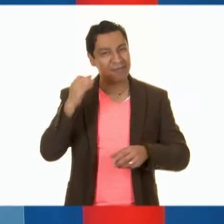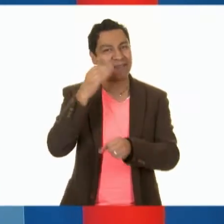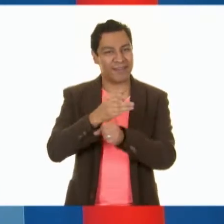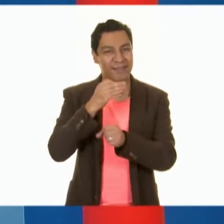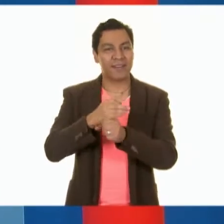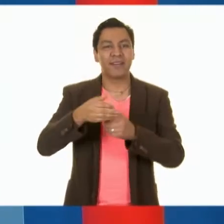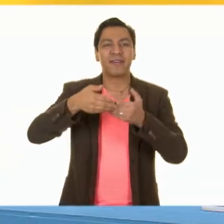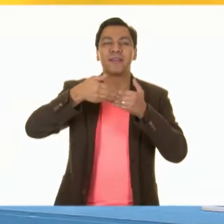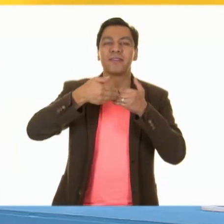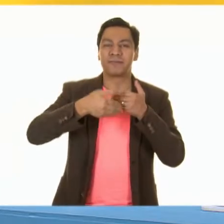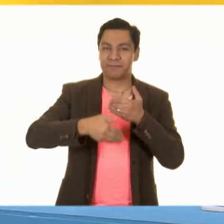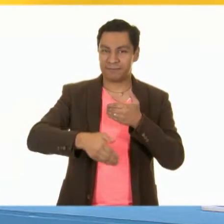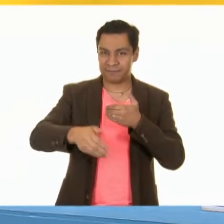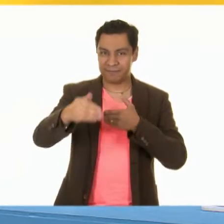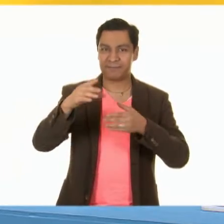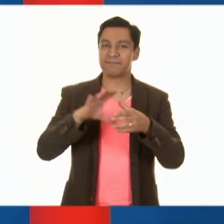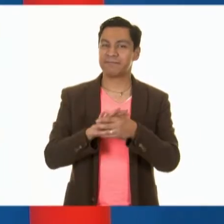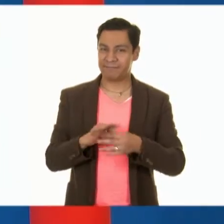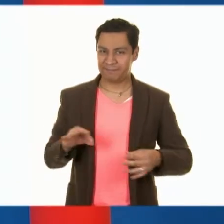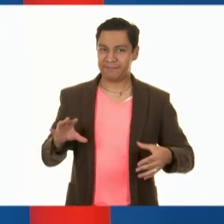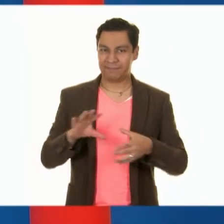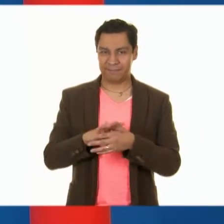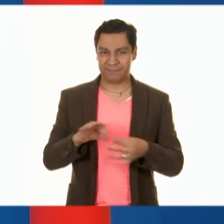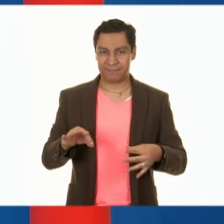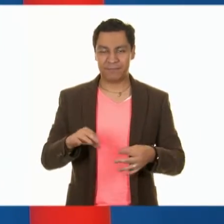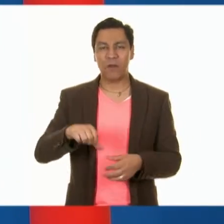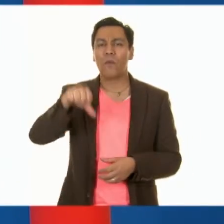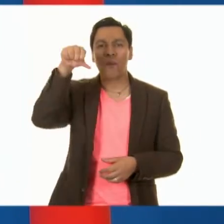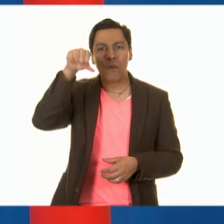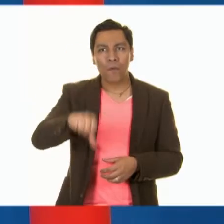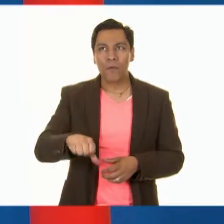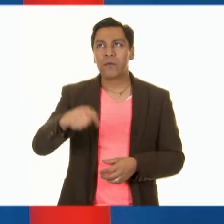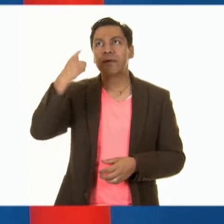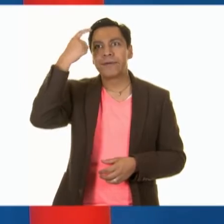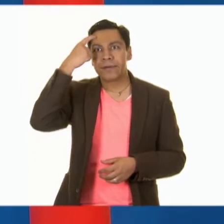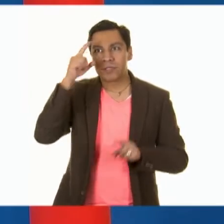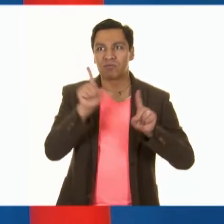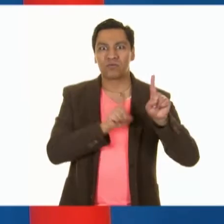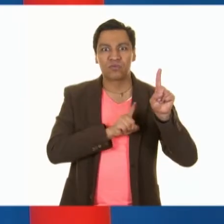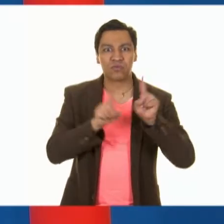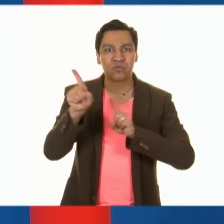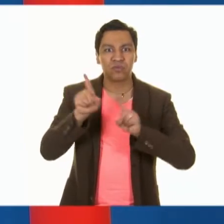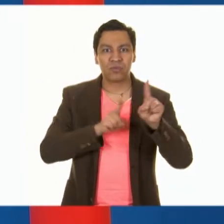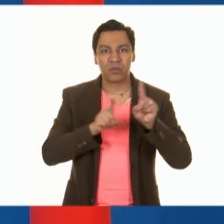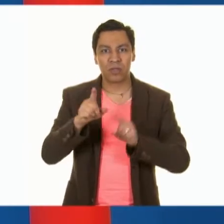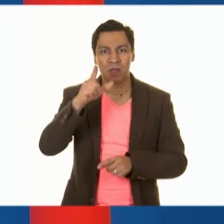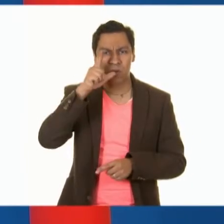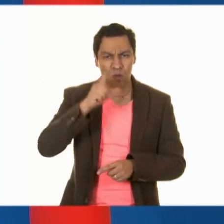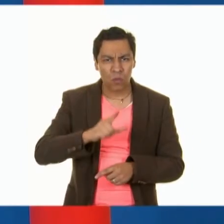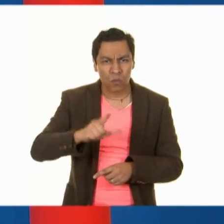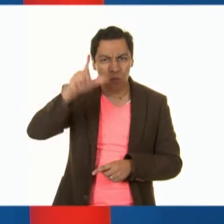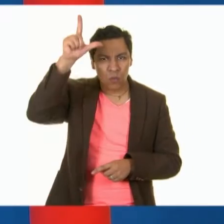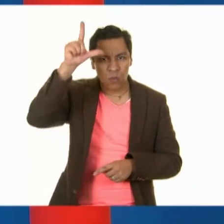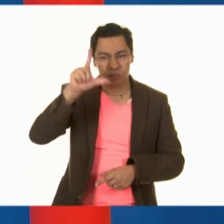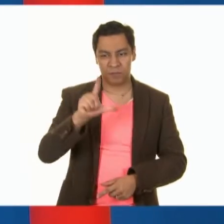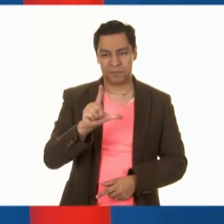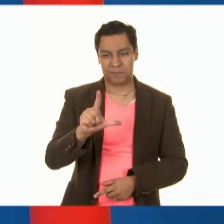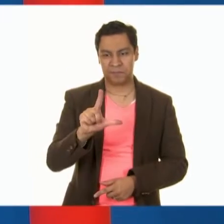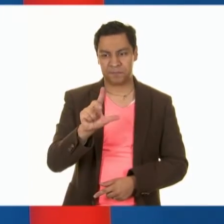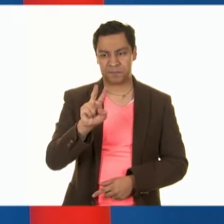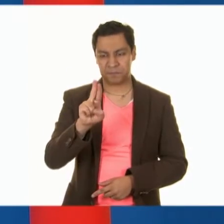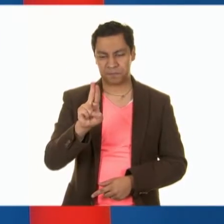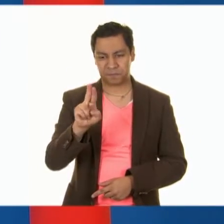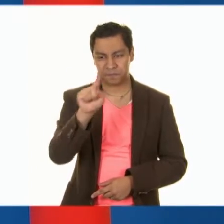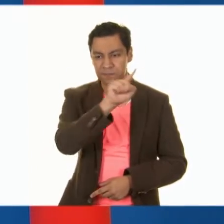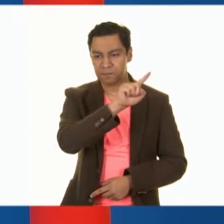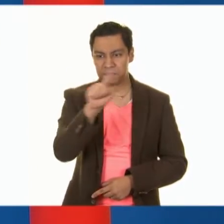personas desde la antigüedad. ¿Saben? Todavía hoy en día existe mucho debate acerca de qué es la luz. Y este cuestionamiento nos ha